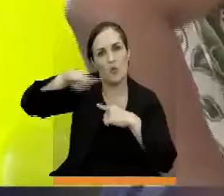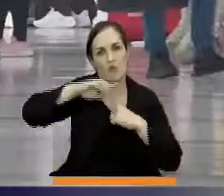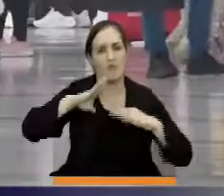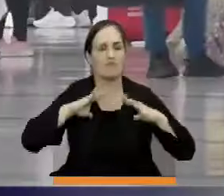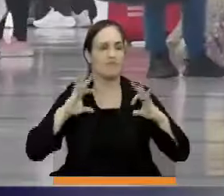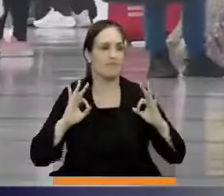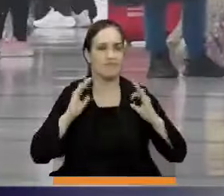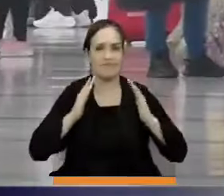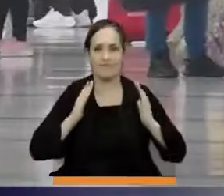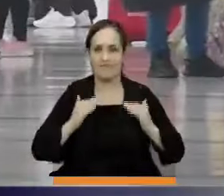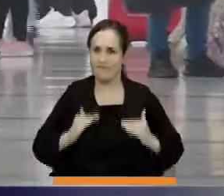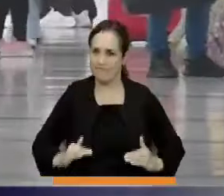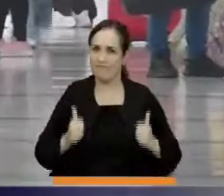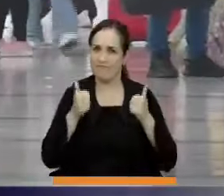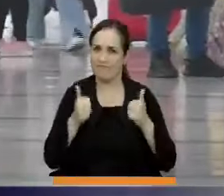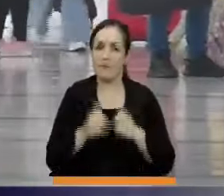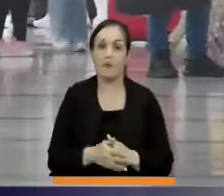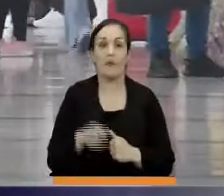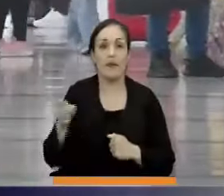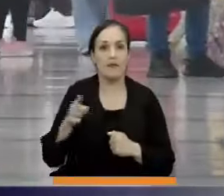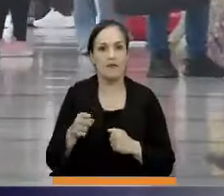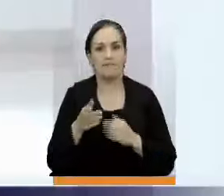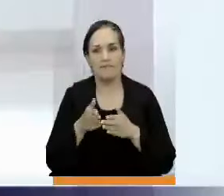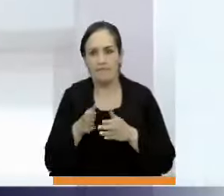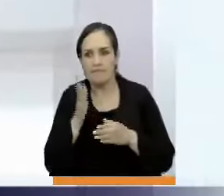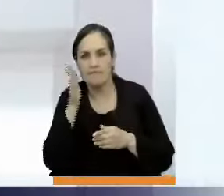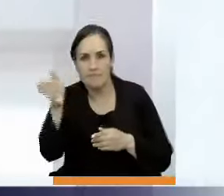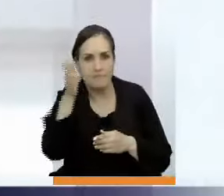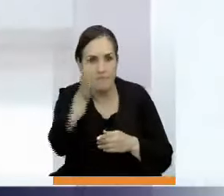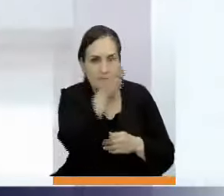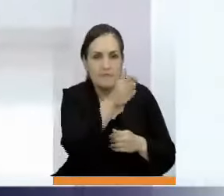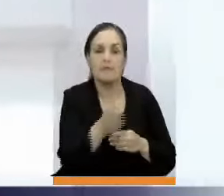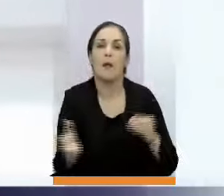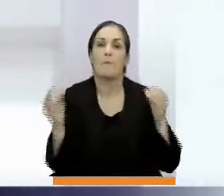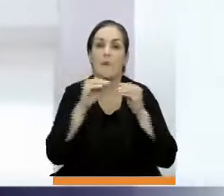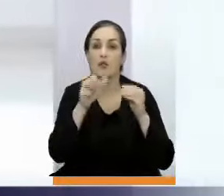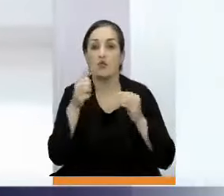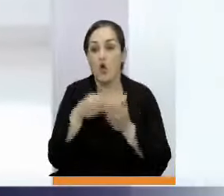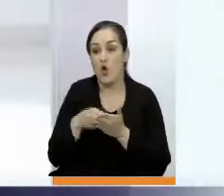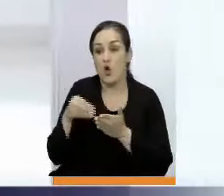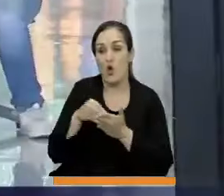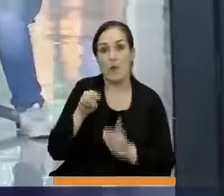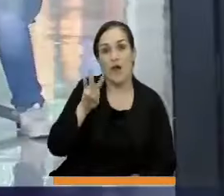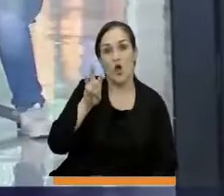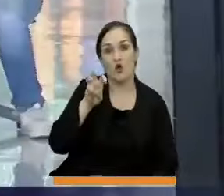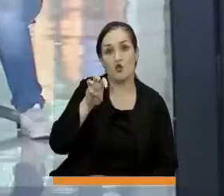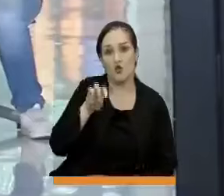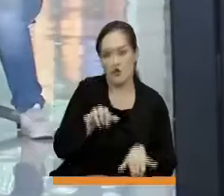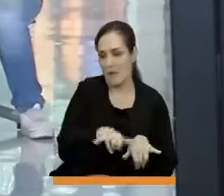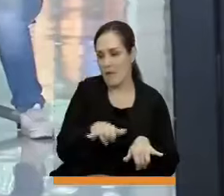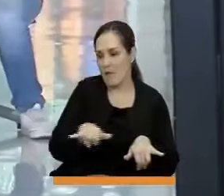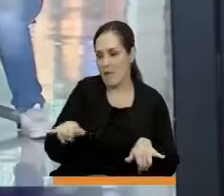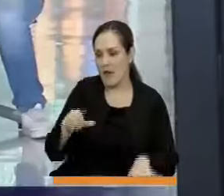esas poblaciones. Para afianzar estas y otras rutas que se abrirán, Satena compró 8 aeronaves canadienses